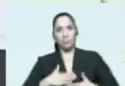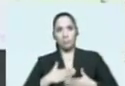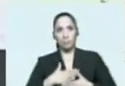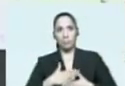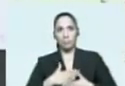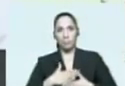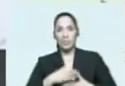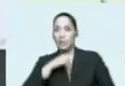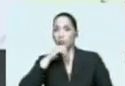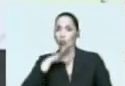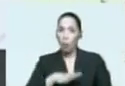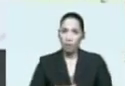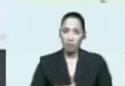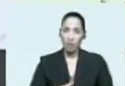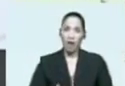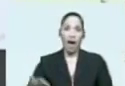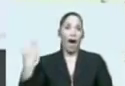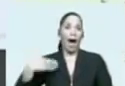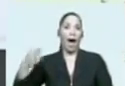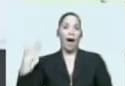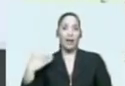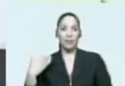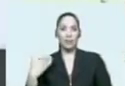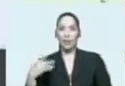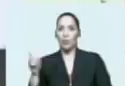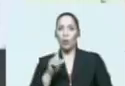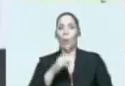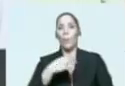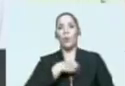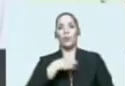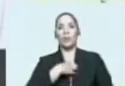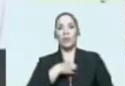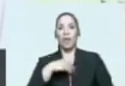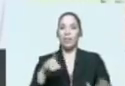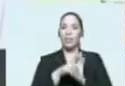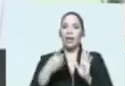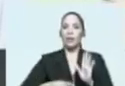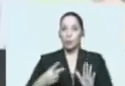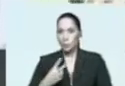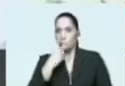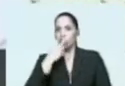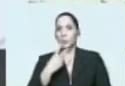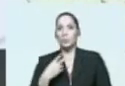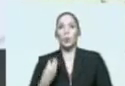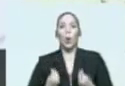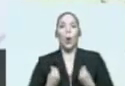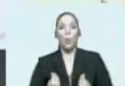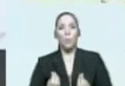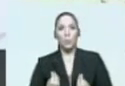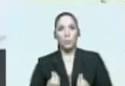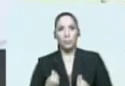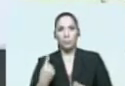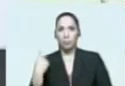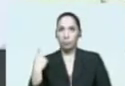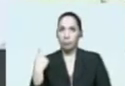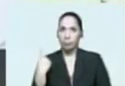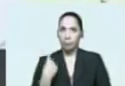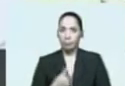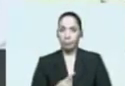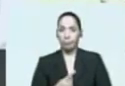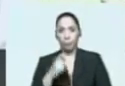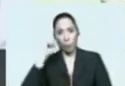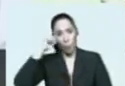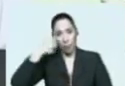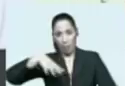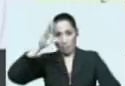negado hasta el derecho de respirar mejor que tenemos que aprender a ser rigurosos en el estudio de la realidad concreta